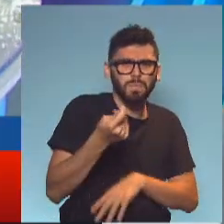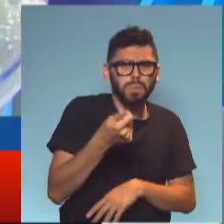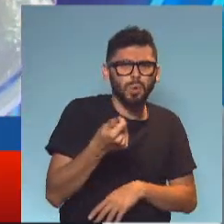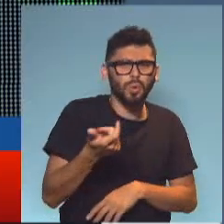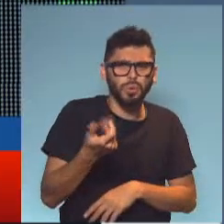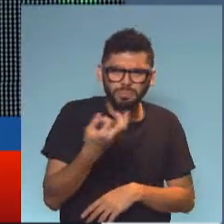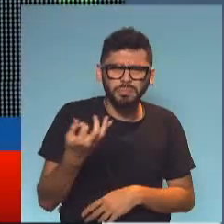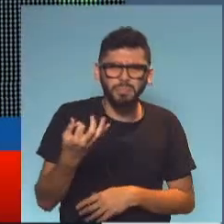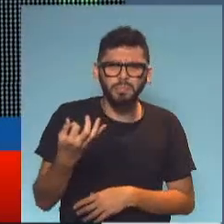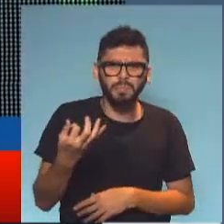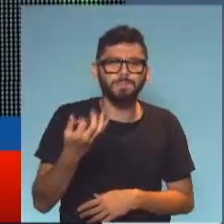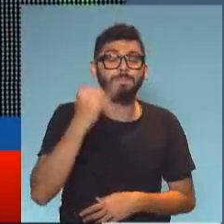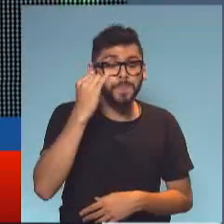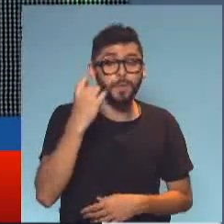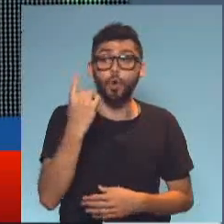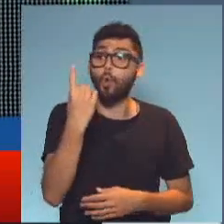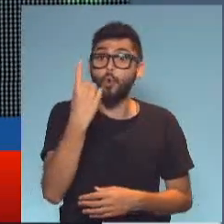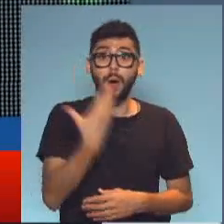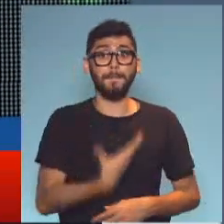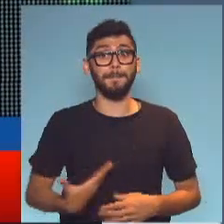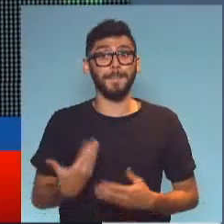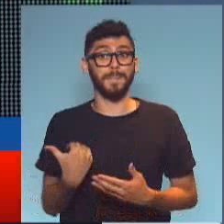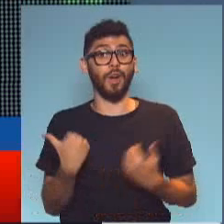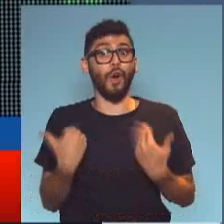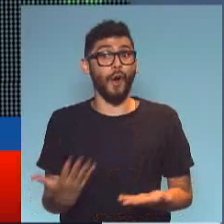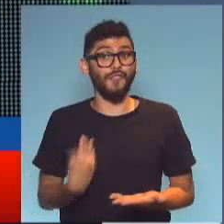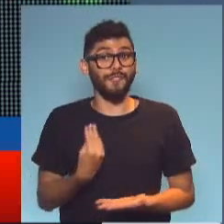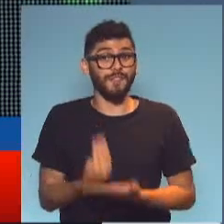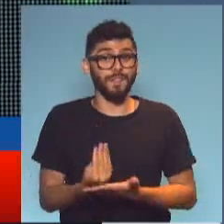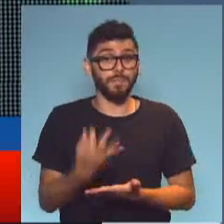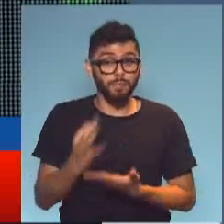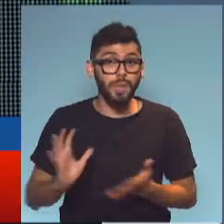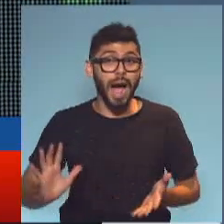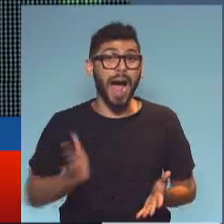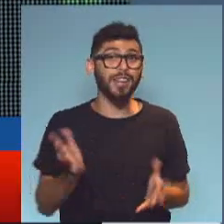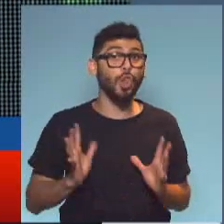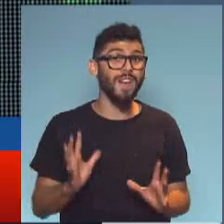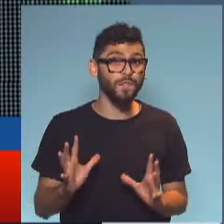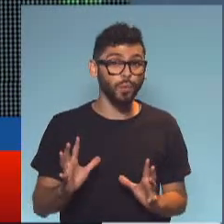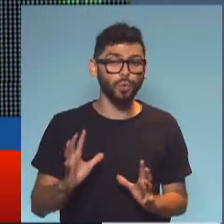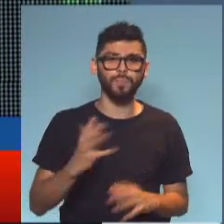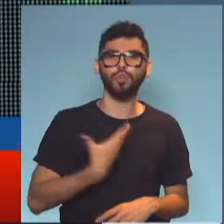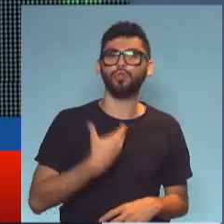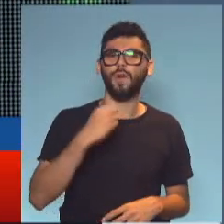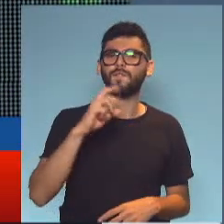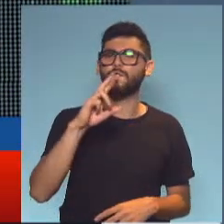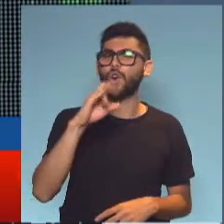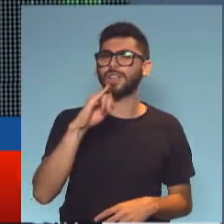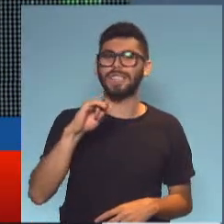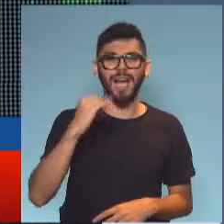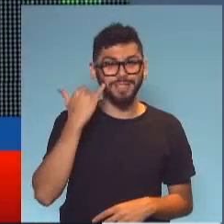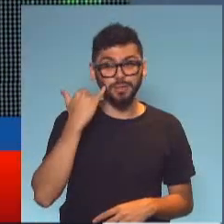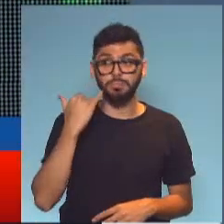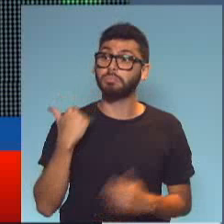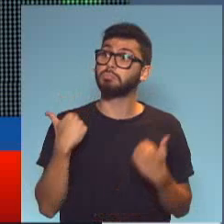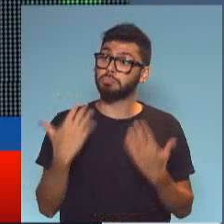hecho, viste que hay uno de los candidatos a presidente, por ejemplo, es un arquero de fútbol, Forsyth también, que se presenta a la candidatura,